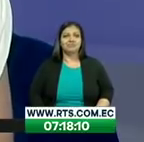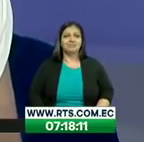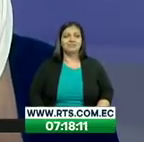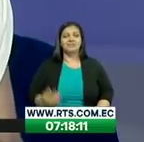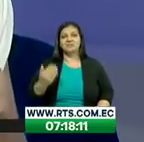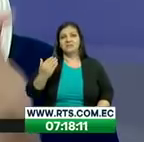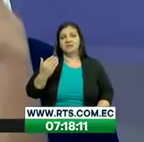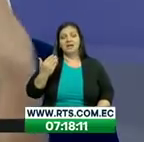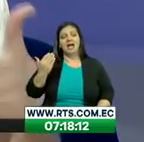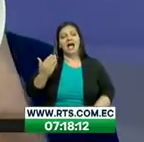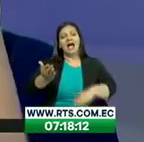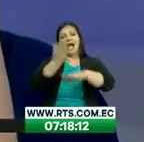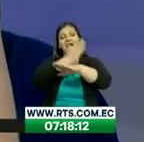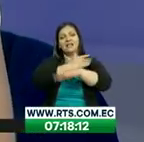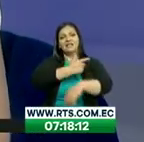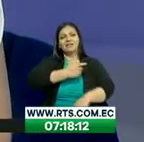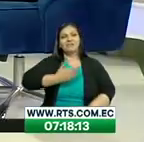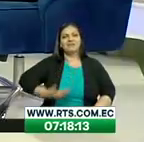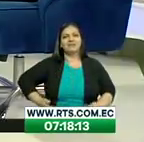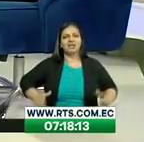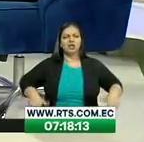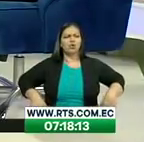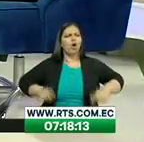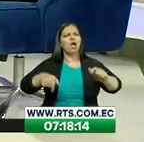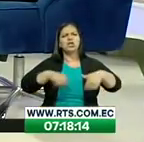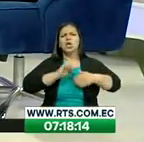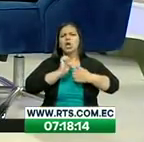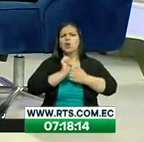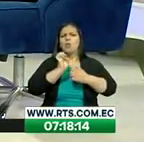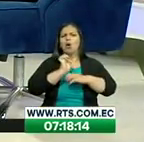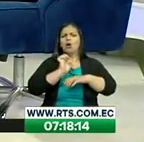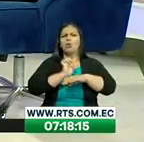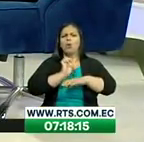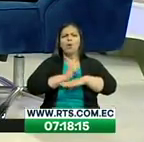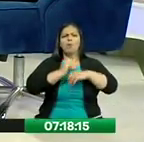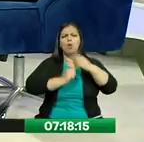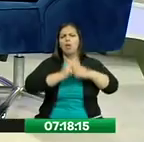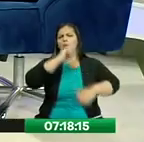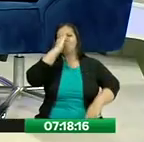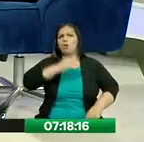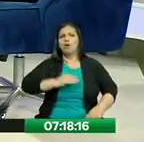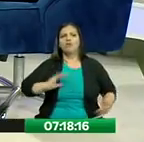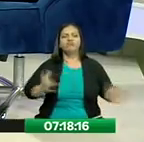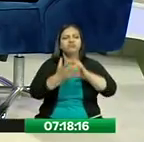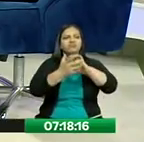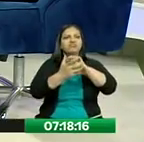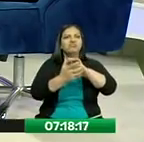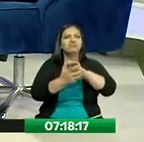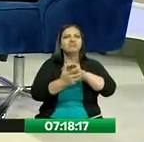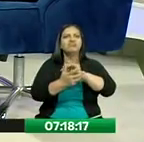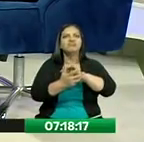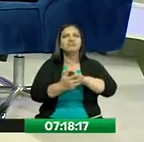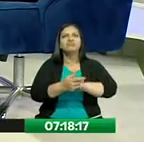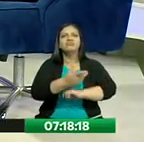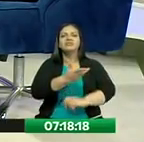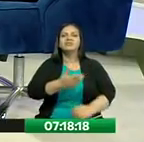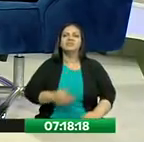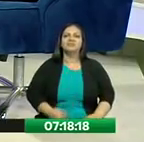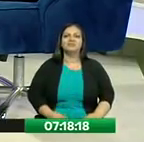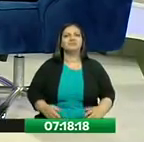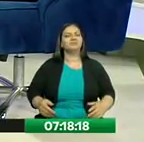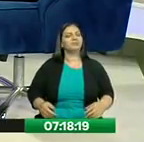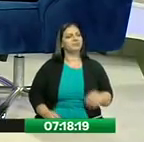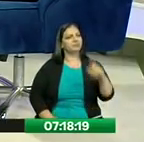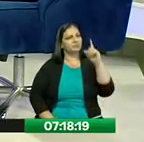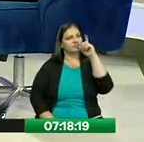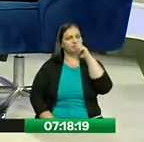yo lo veo muy, muy, muy difícil. Ahora, hablando de costos políticos, antes de hablar del envío de las reformas económicas y laborales a la Asamblea, pero